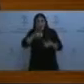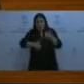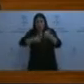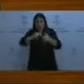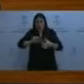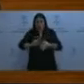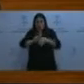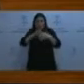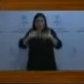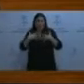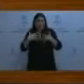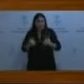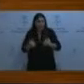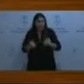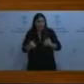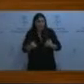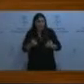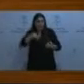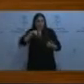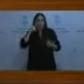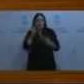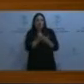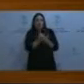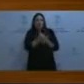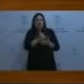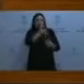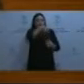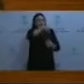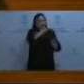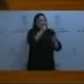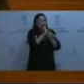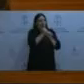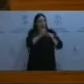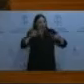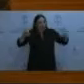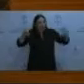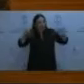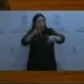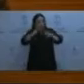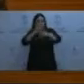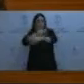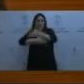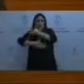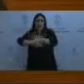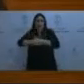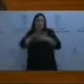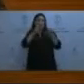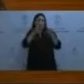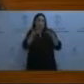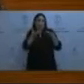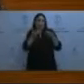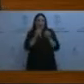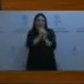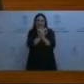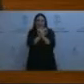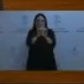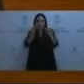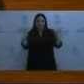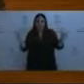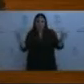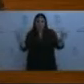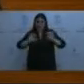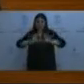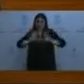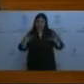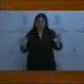sanidad lo mucho que ha trabajado usted por estas personas, que ha sido nada, así de claro, nada. Lo que